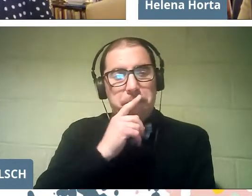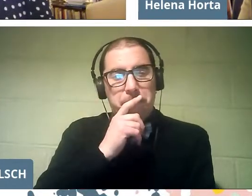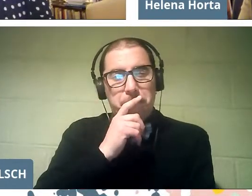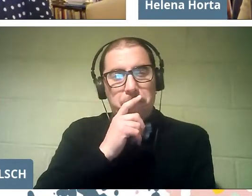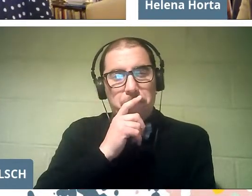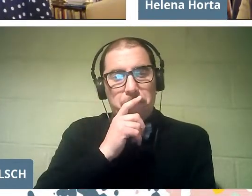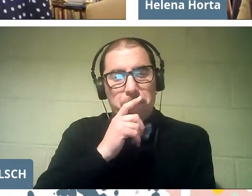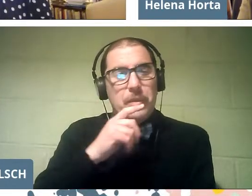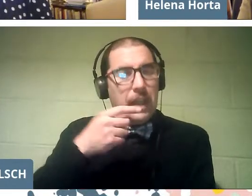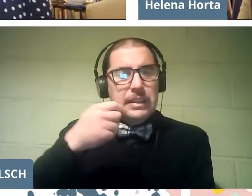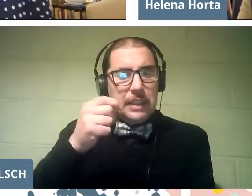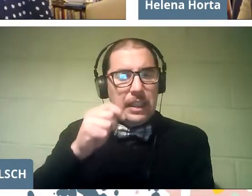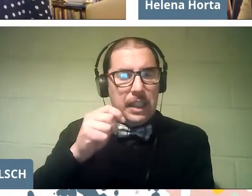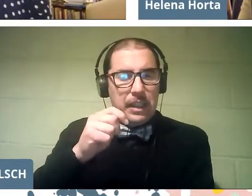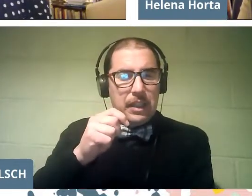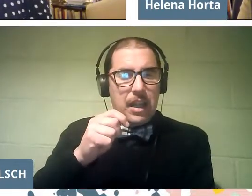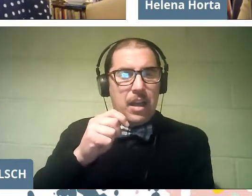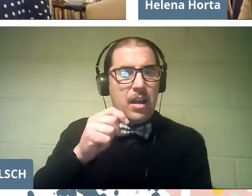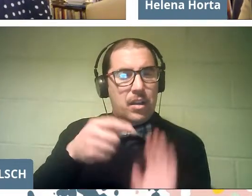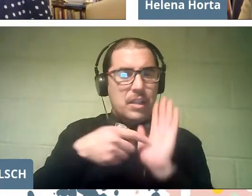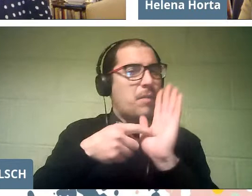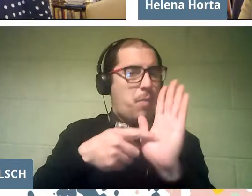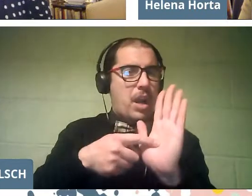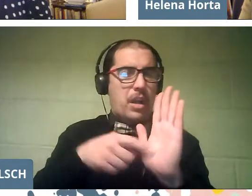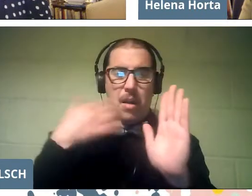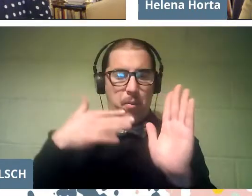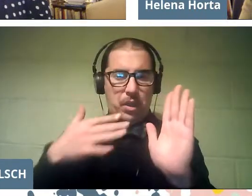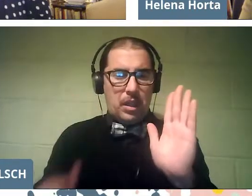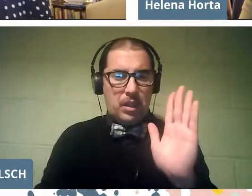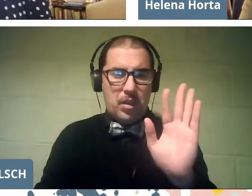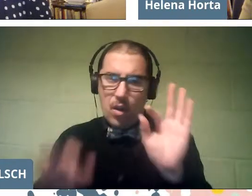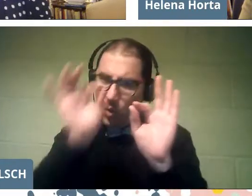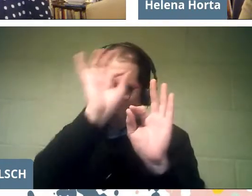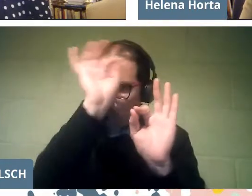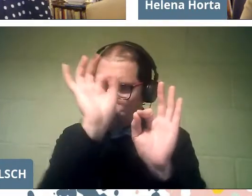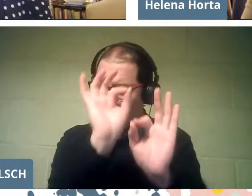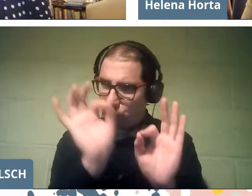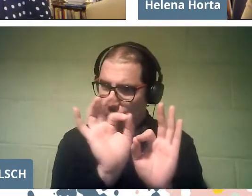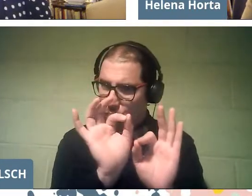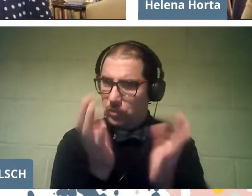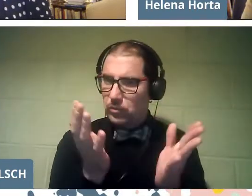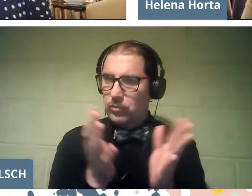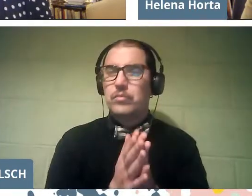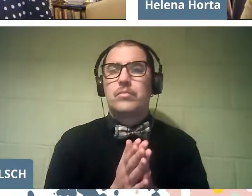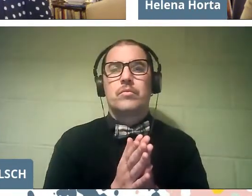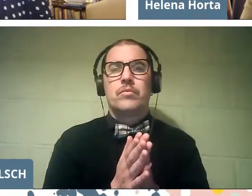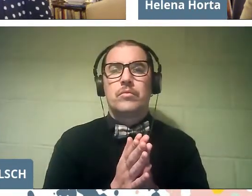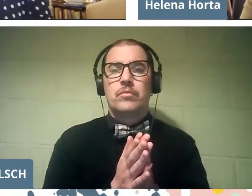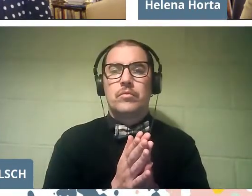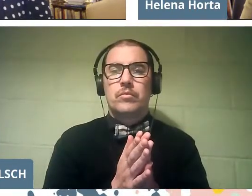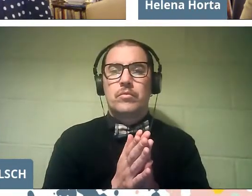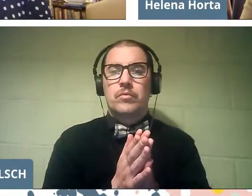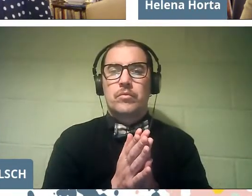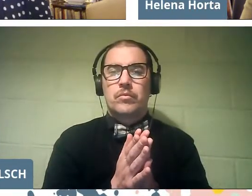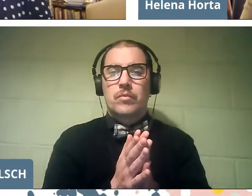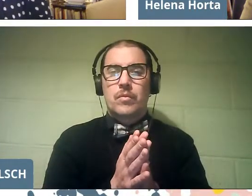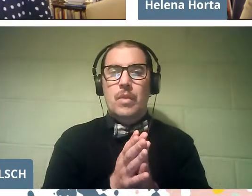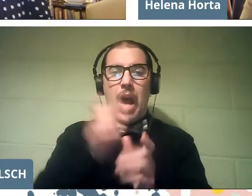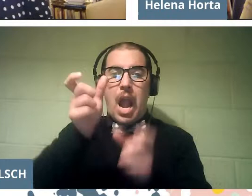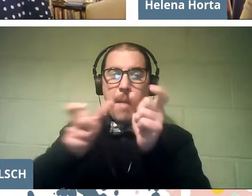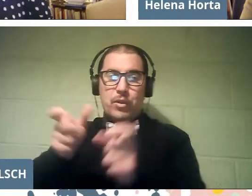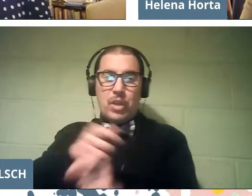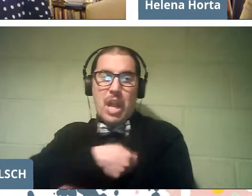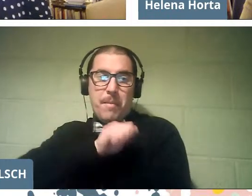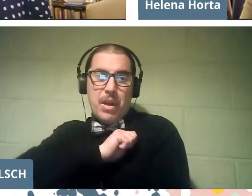el alcance es manifiesto. Como decía al inicio, los conquistadores